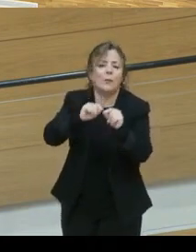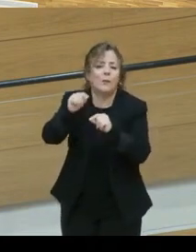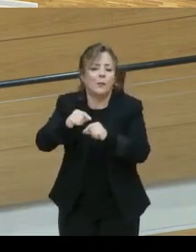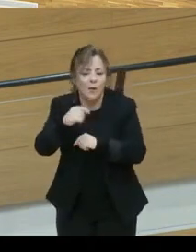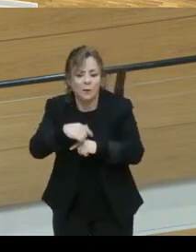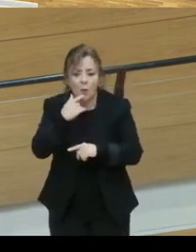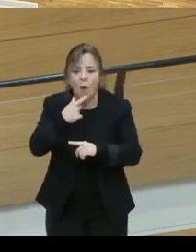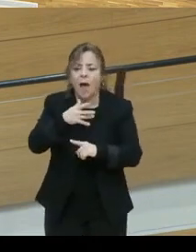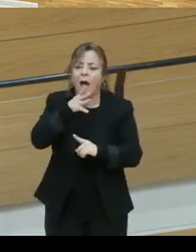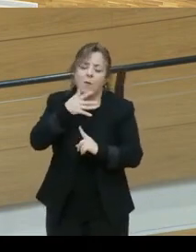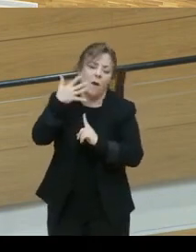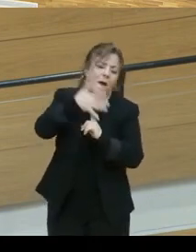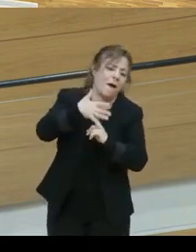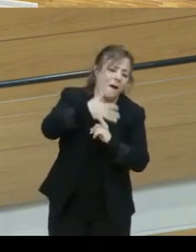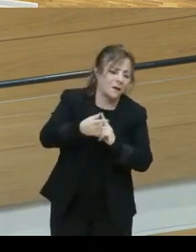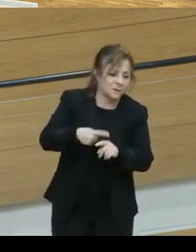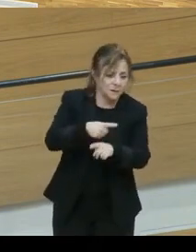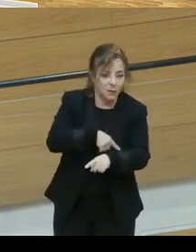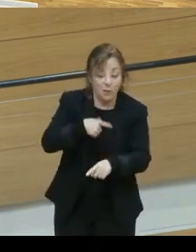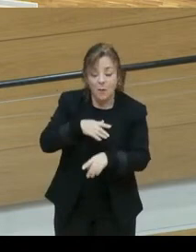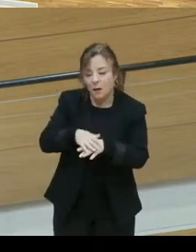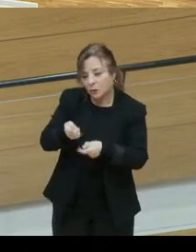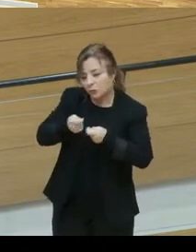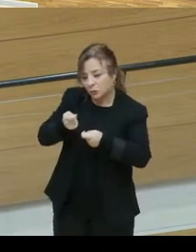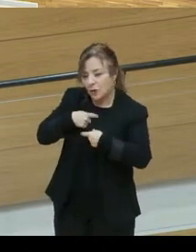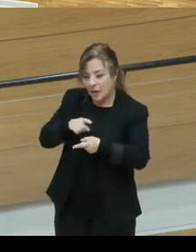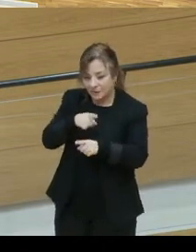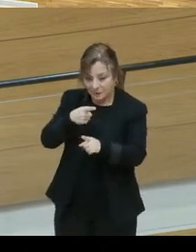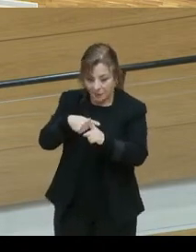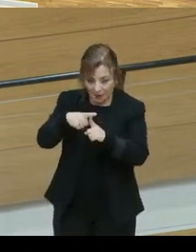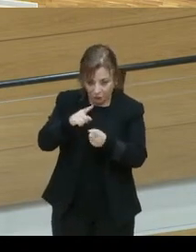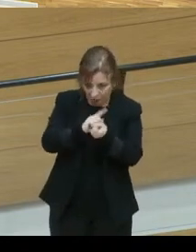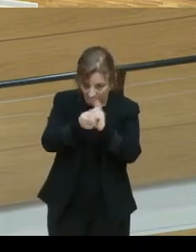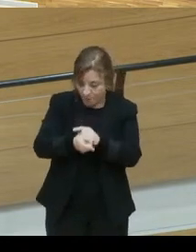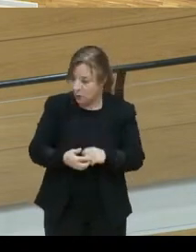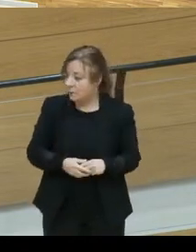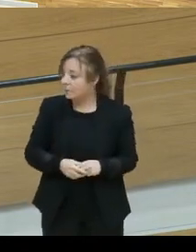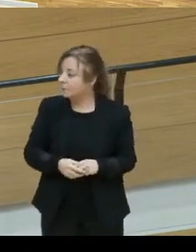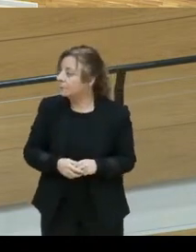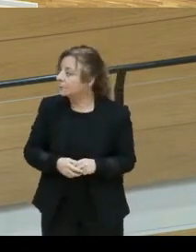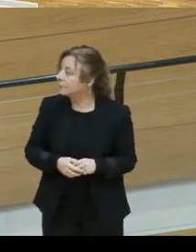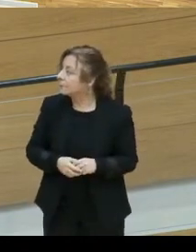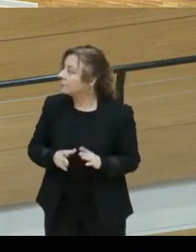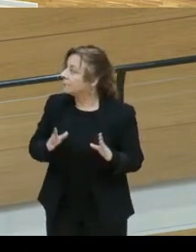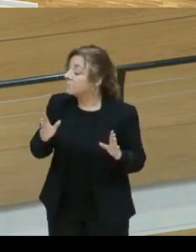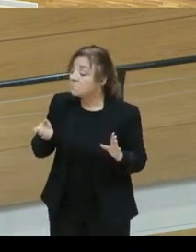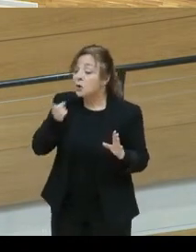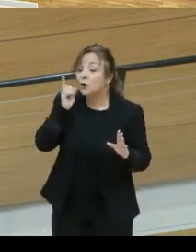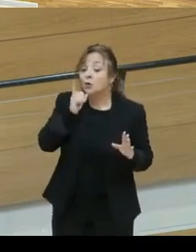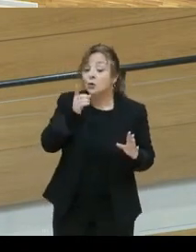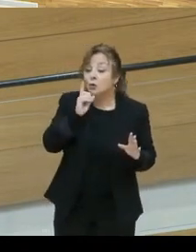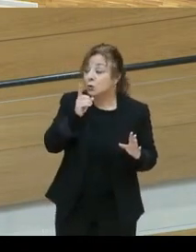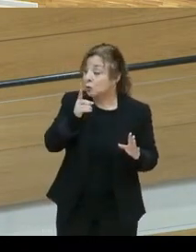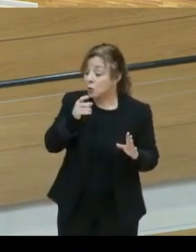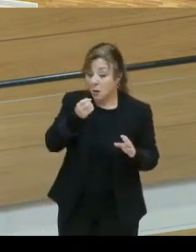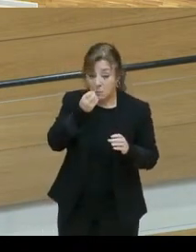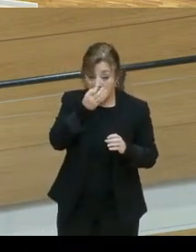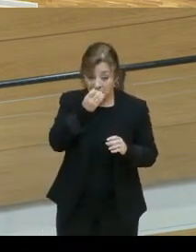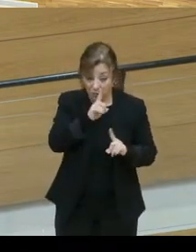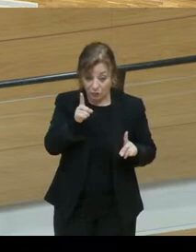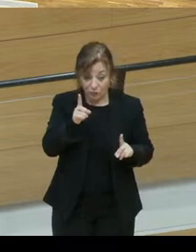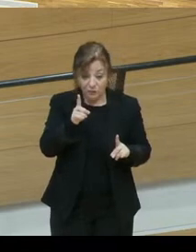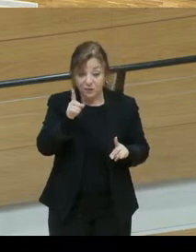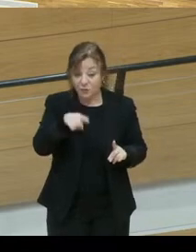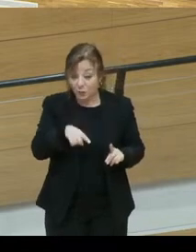de agua o controlan los cambios de temperatura, entre otras muchas funciones. Pero no solo se encuentran en las plantas, seguro que más de